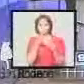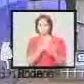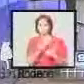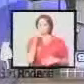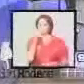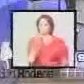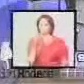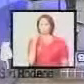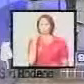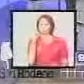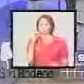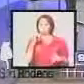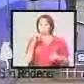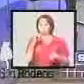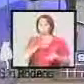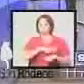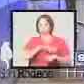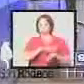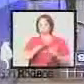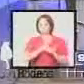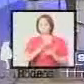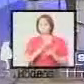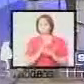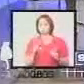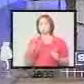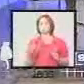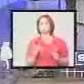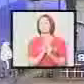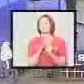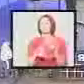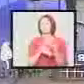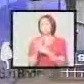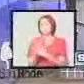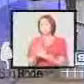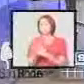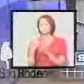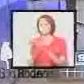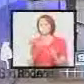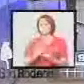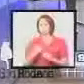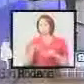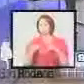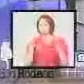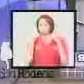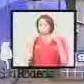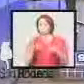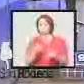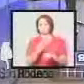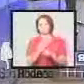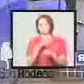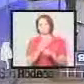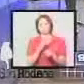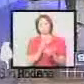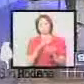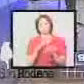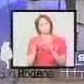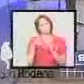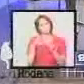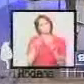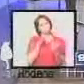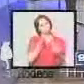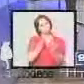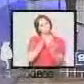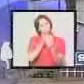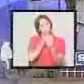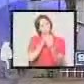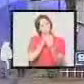y que esté en su momento trabajando con todas las ganas de darle el trabajo al banco y a la persona que tiene enfrente.